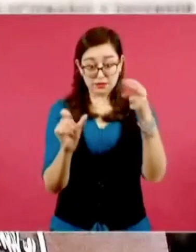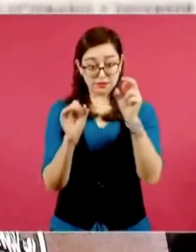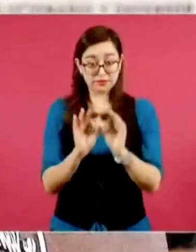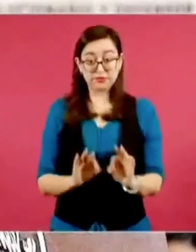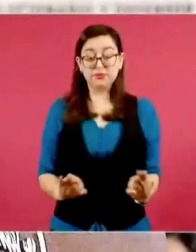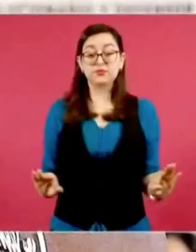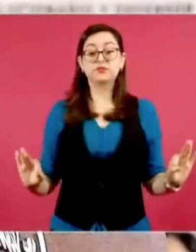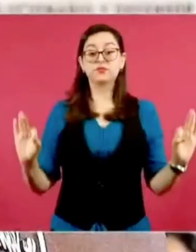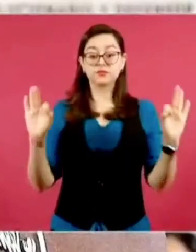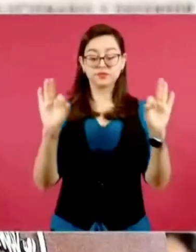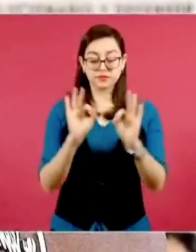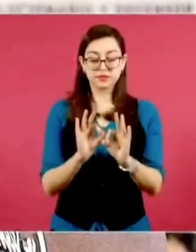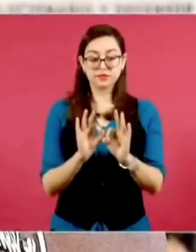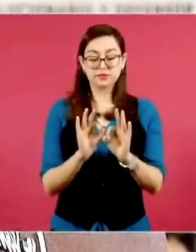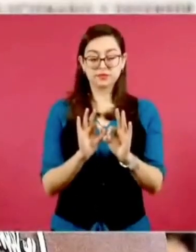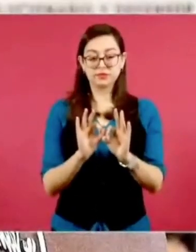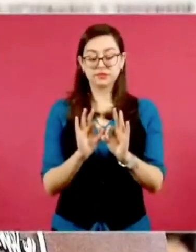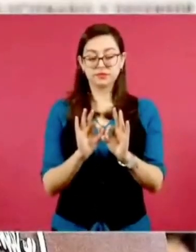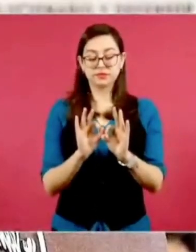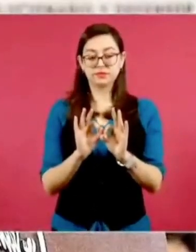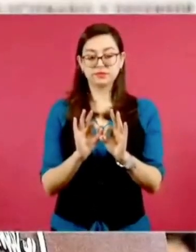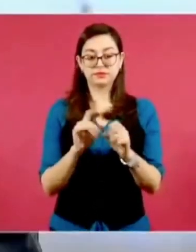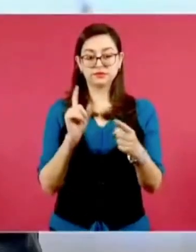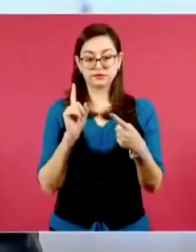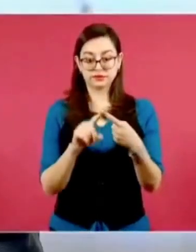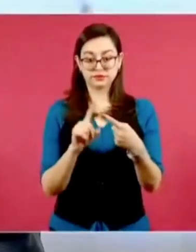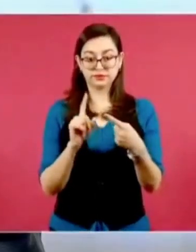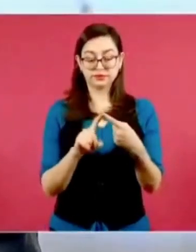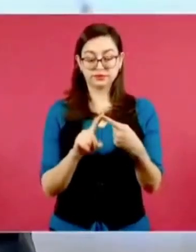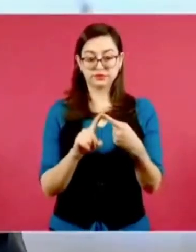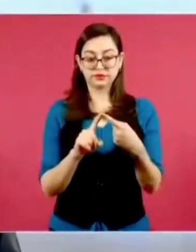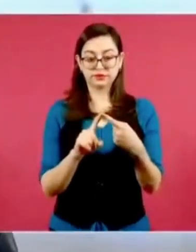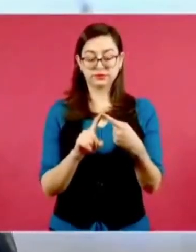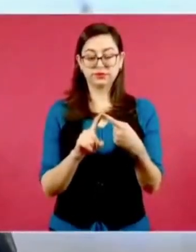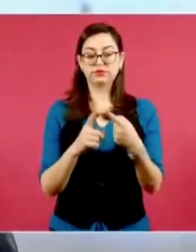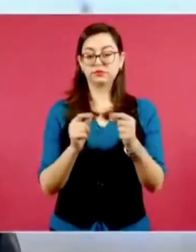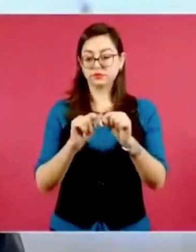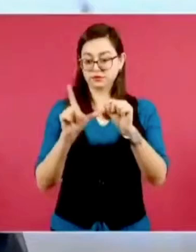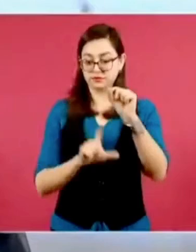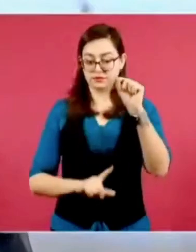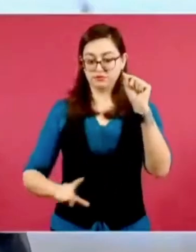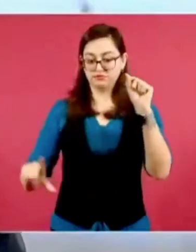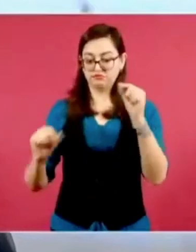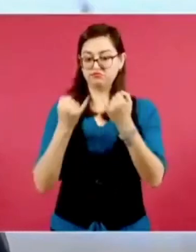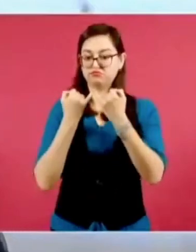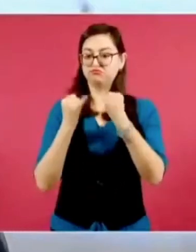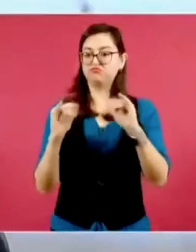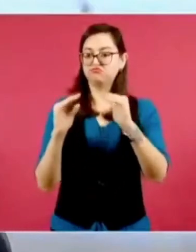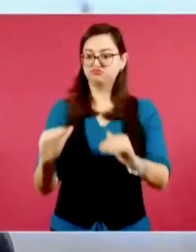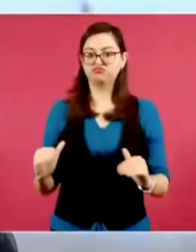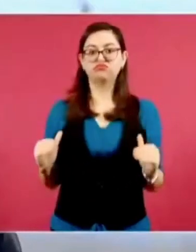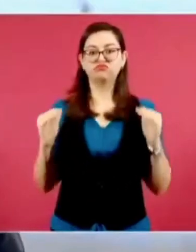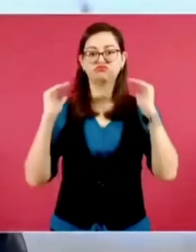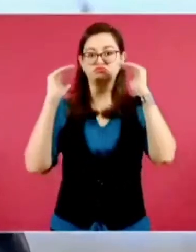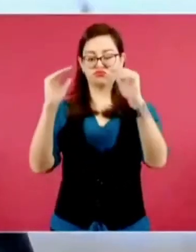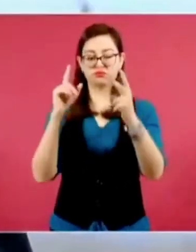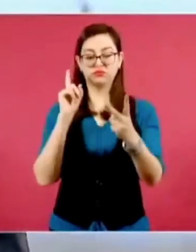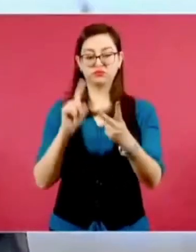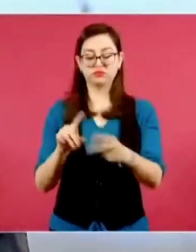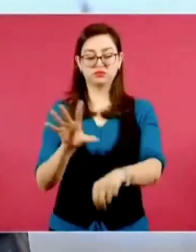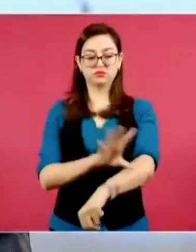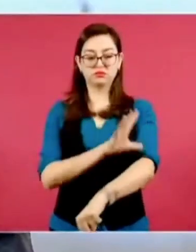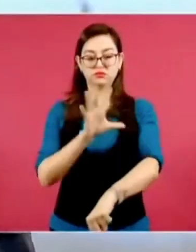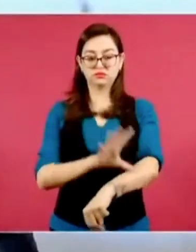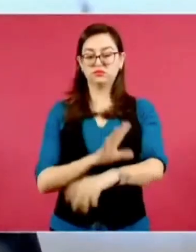esta importante reforma del presidente de la República, que son soberanía nacional, soberanía energética y